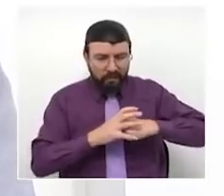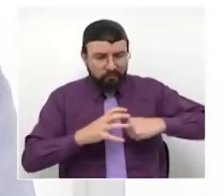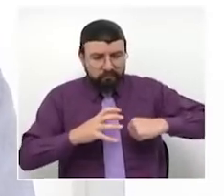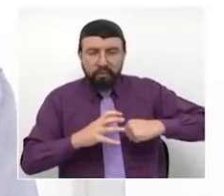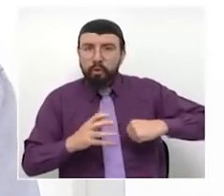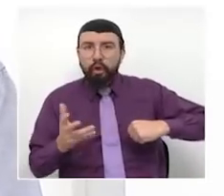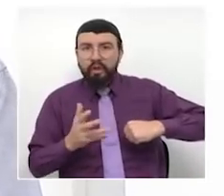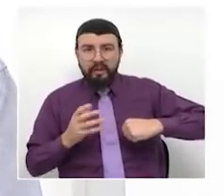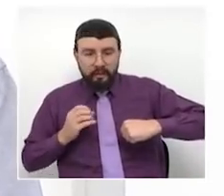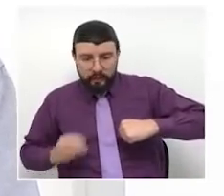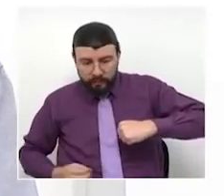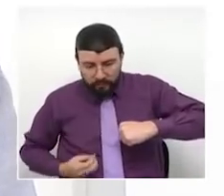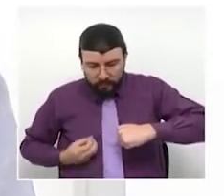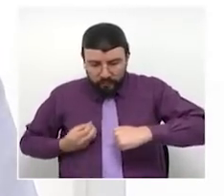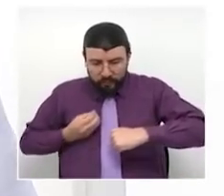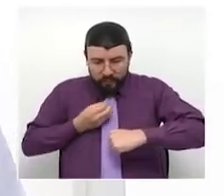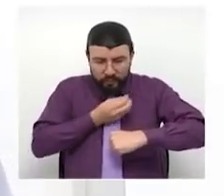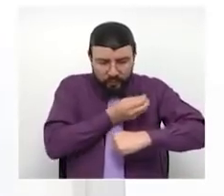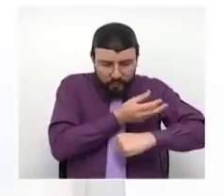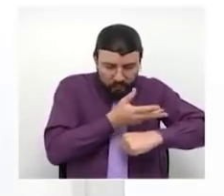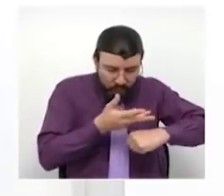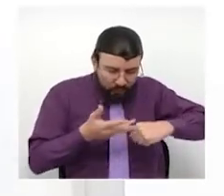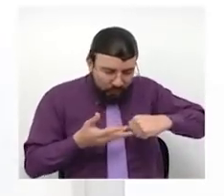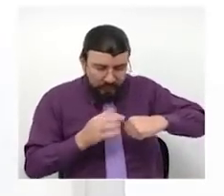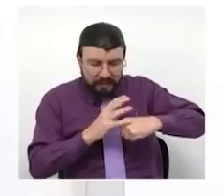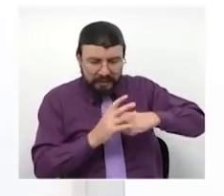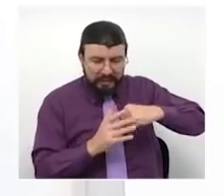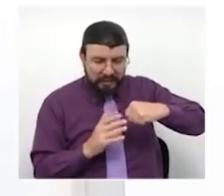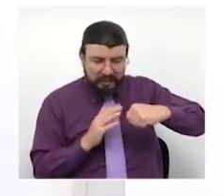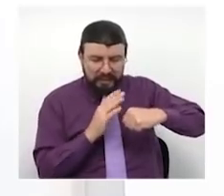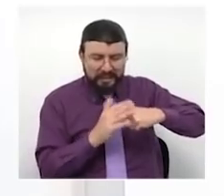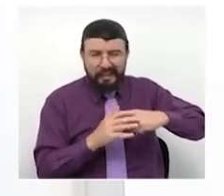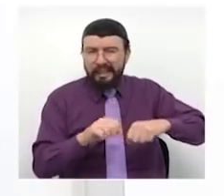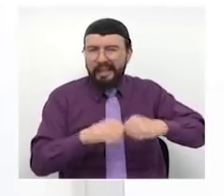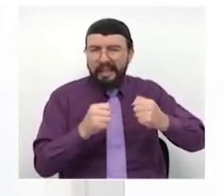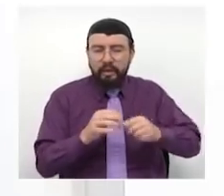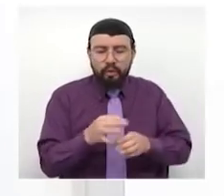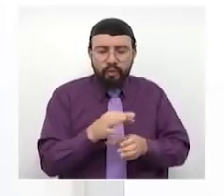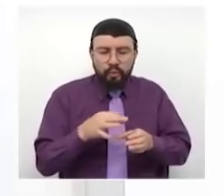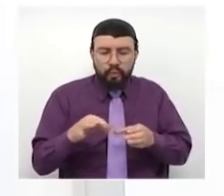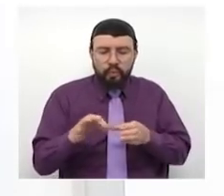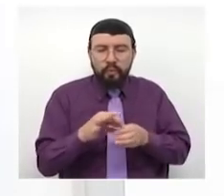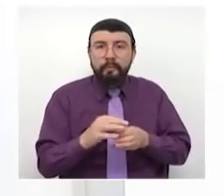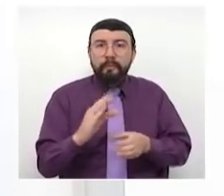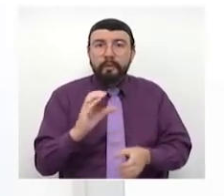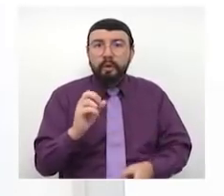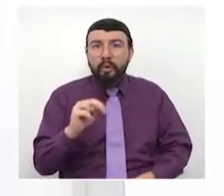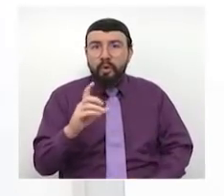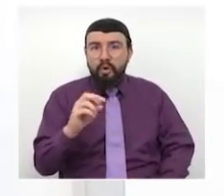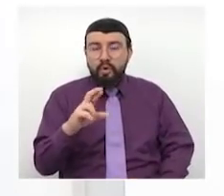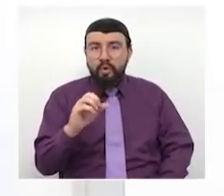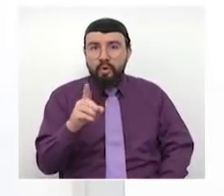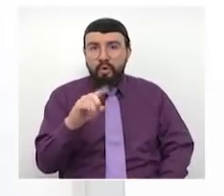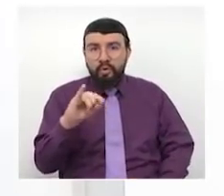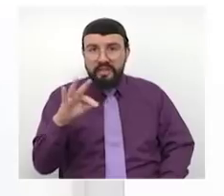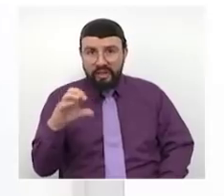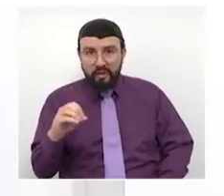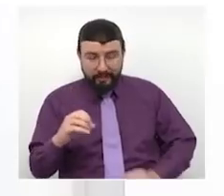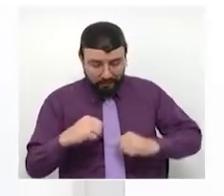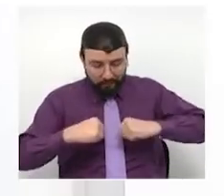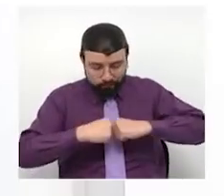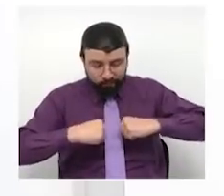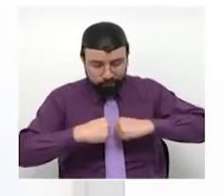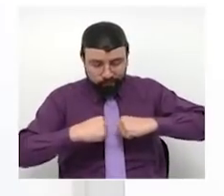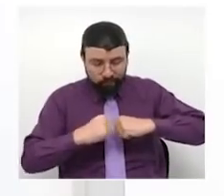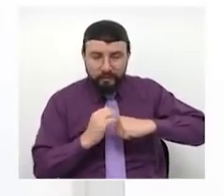destruir una cosa que llama el condrocito. ¿Y qué es el condrocito? Es la célula que forma la carilla, el cartílago, pues, es